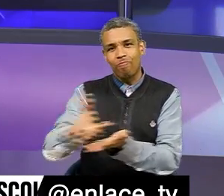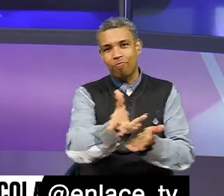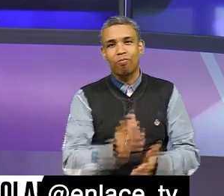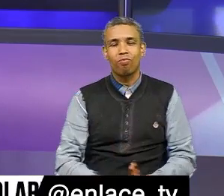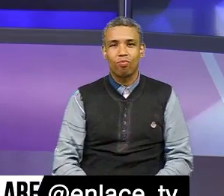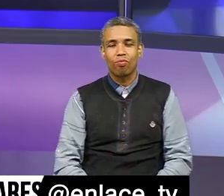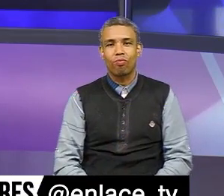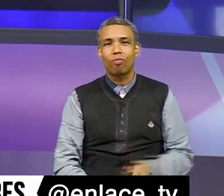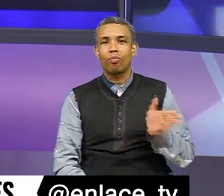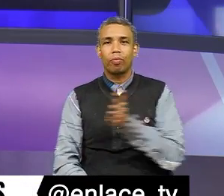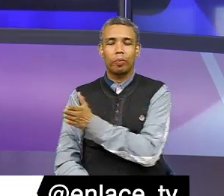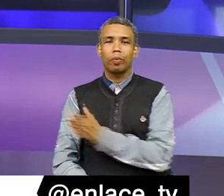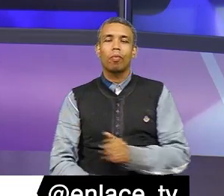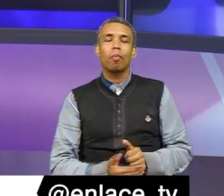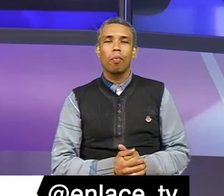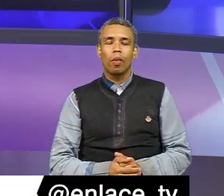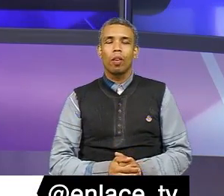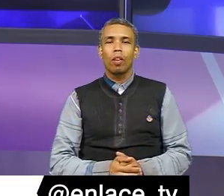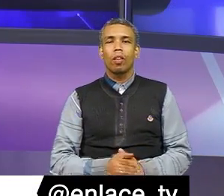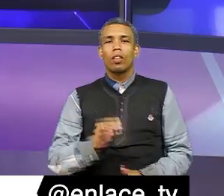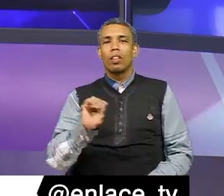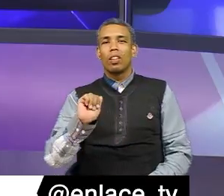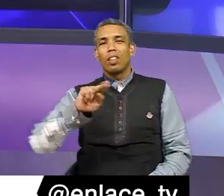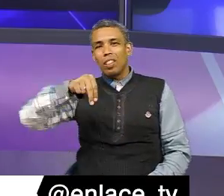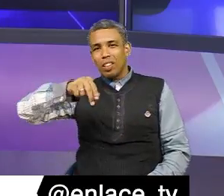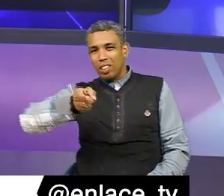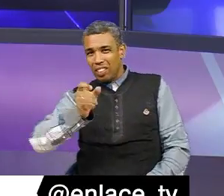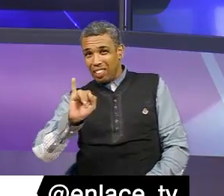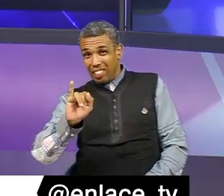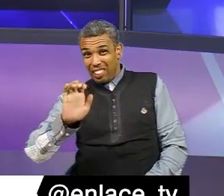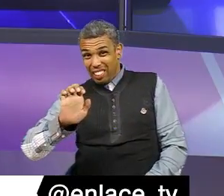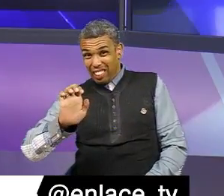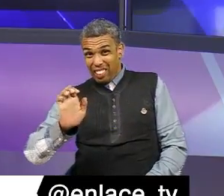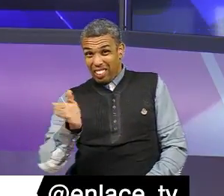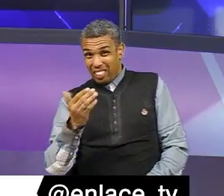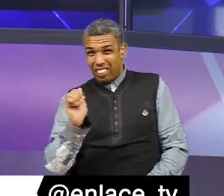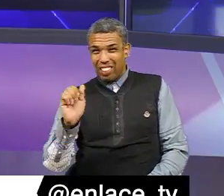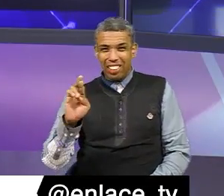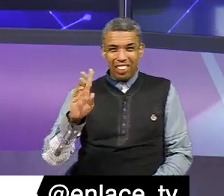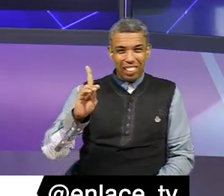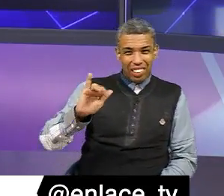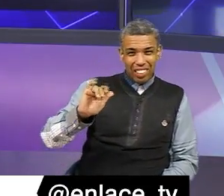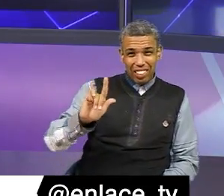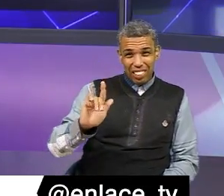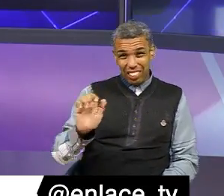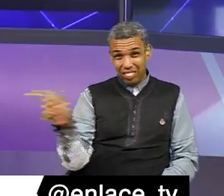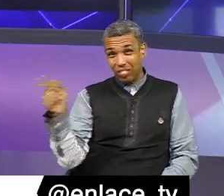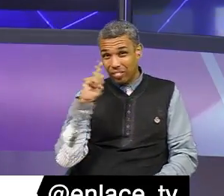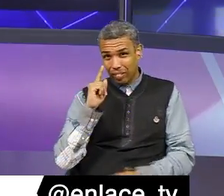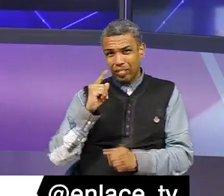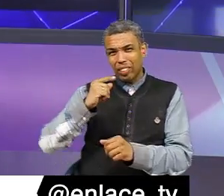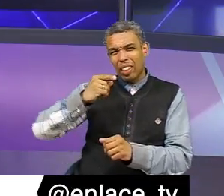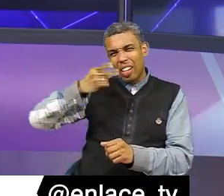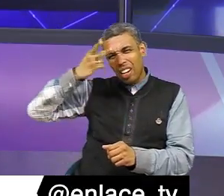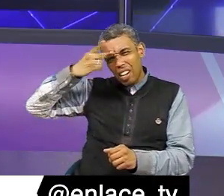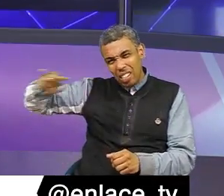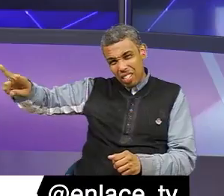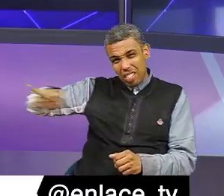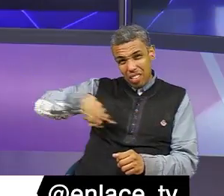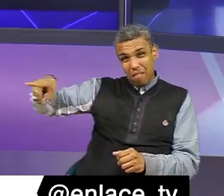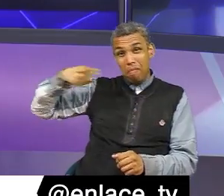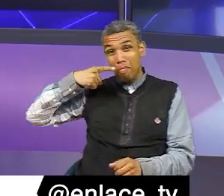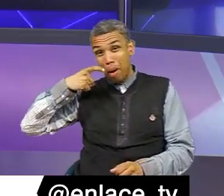Hija del exalcalde de Barranca Bermeja, Angie Ardila, continúa con su protesta en Bogotá por la libertad de su padre. Ayer fue desalojada de su lugar,